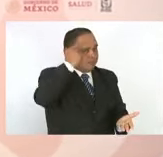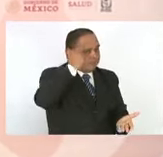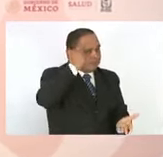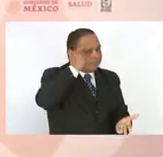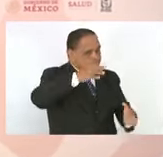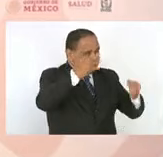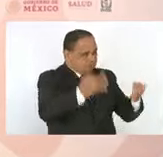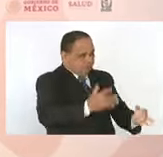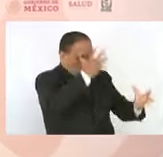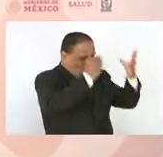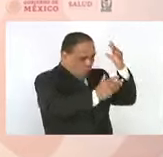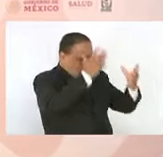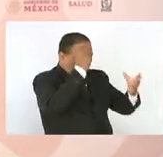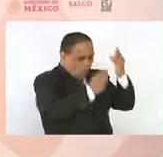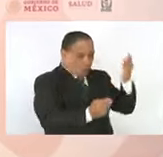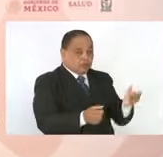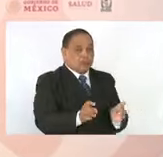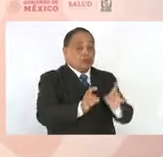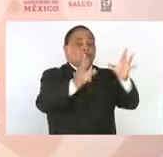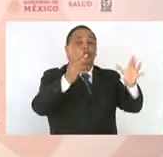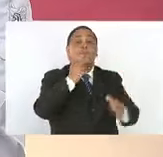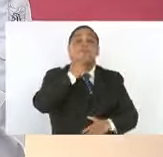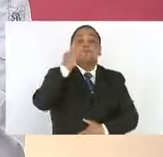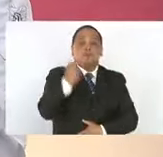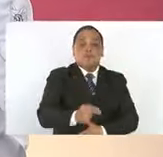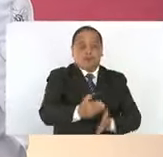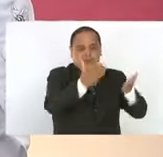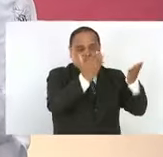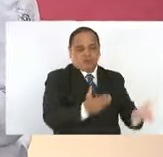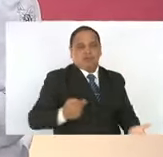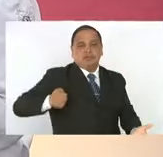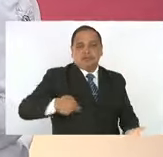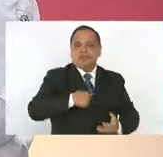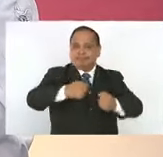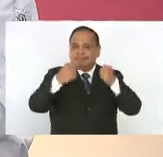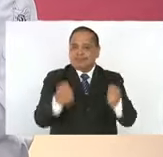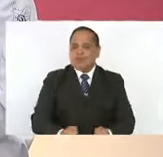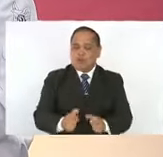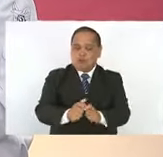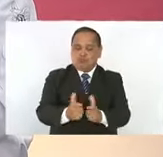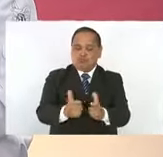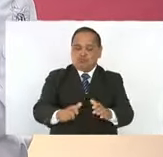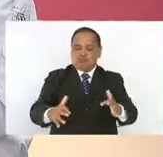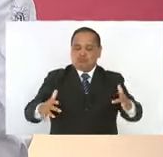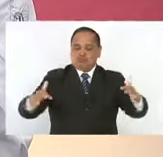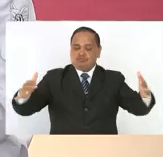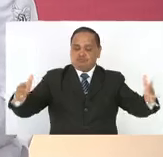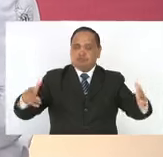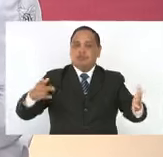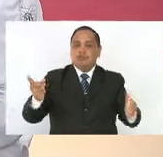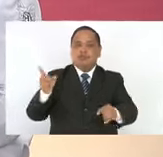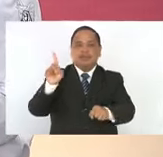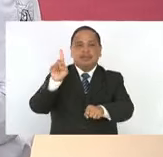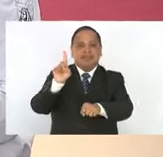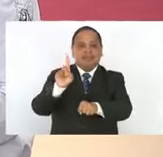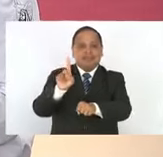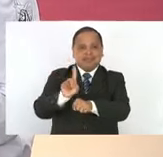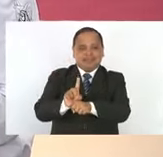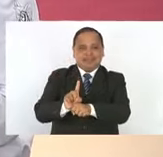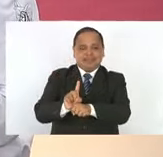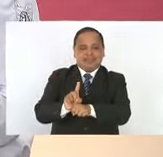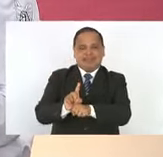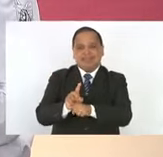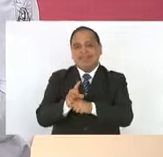en urgencias. Estamos seguros que vamos a seguir creciendo, como lo señaló el presidente Díaz-Canel esta mañana, explorando